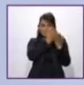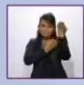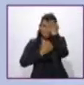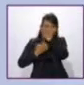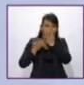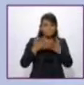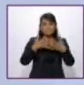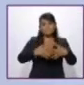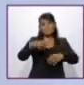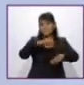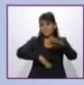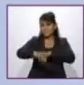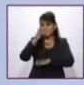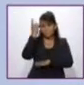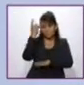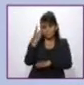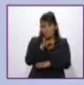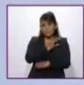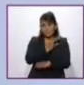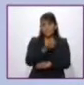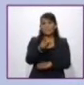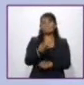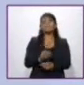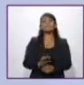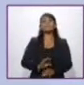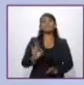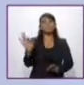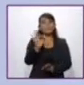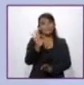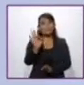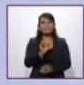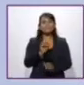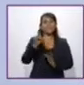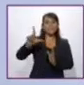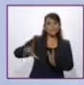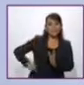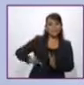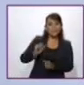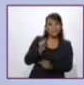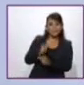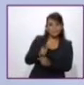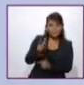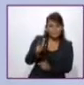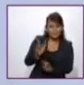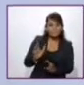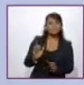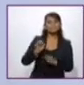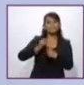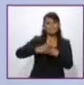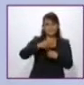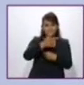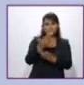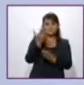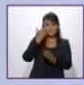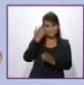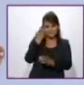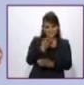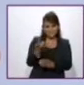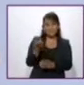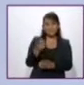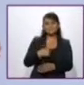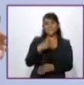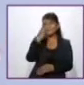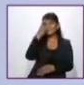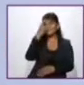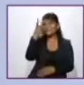que a lo mejor pueden estar bajo el foco del gobierno porque por alguna razón se formuló esta pregunta. De esa manera, yo creo que es más